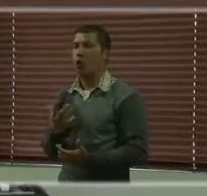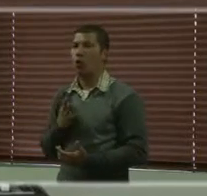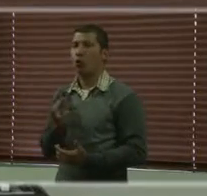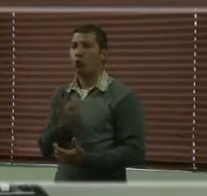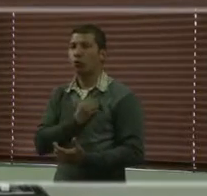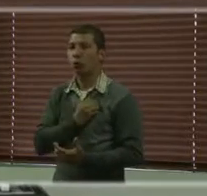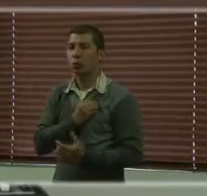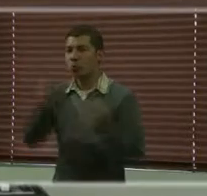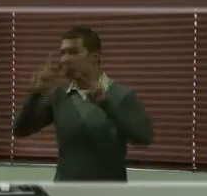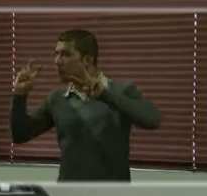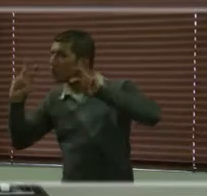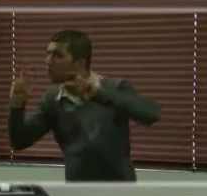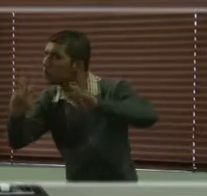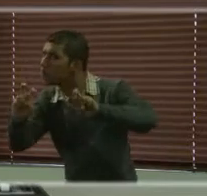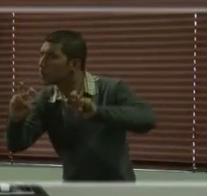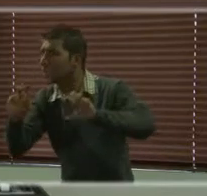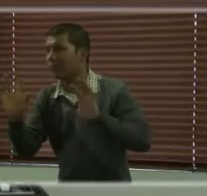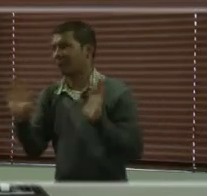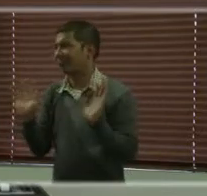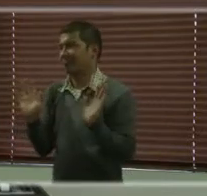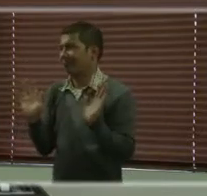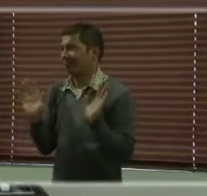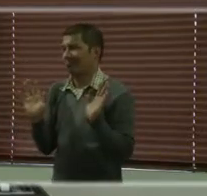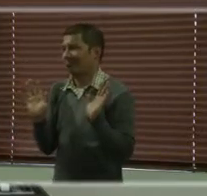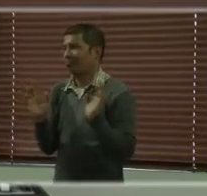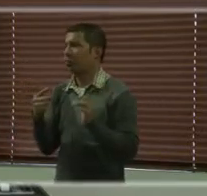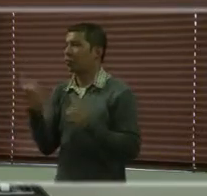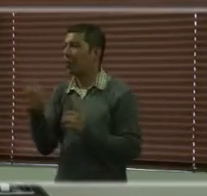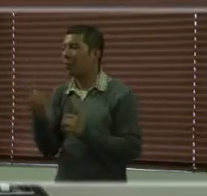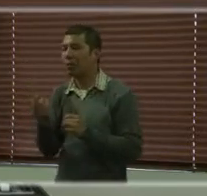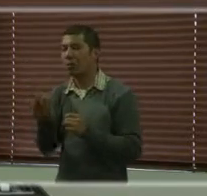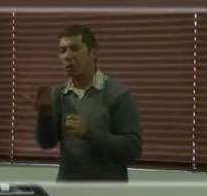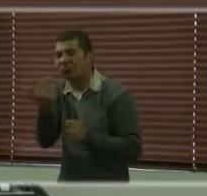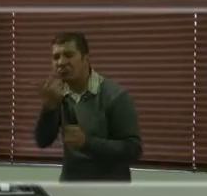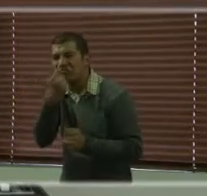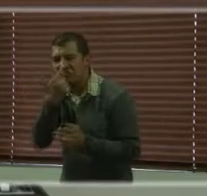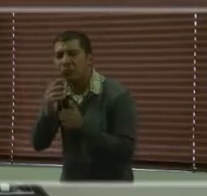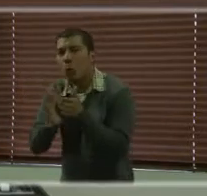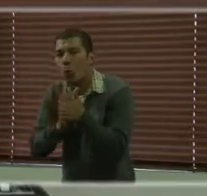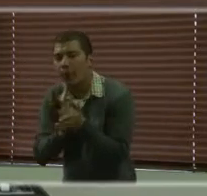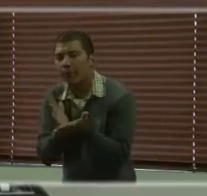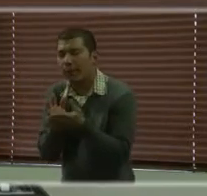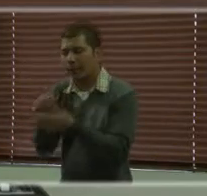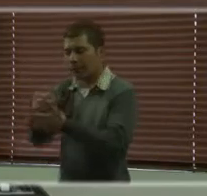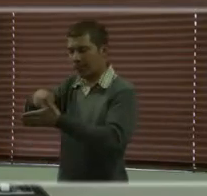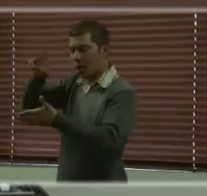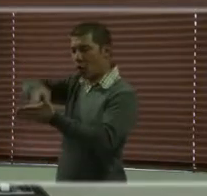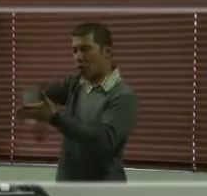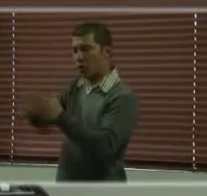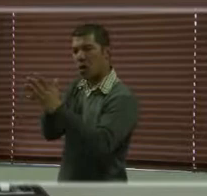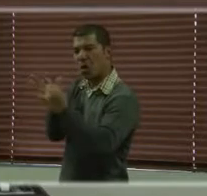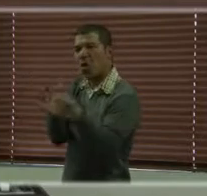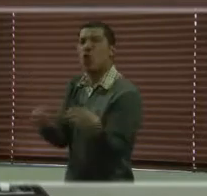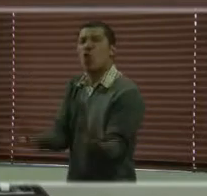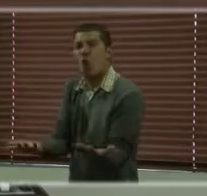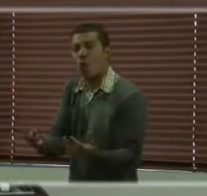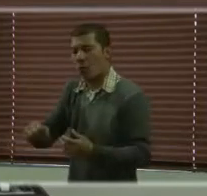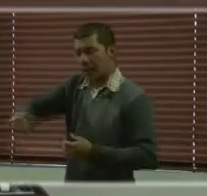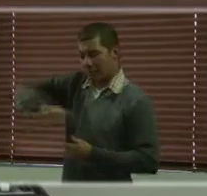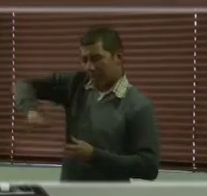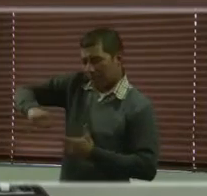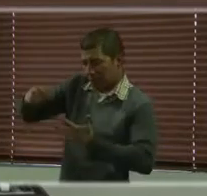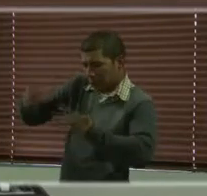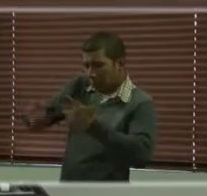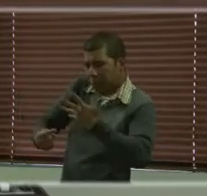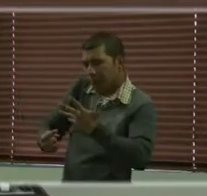hacia el estado sino que lo que pretende sí es indagar más sobre En qué en qué derechos por ejemplo